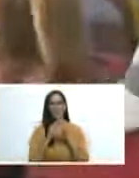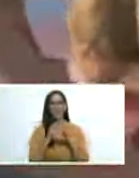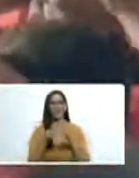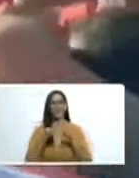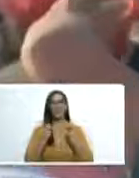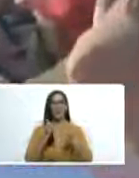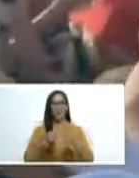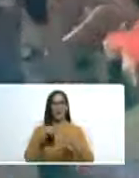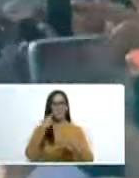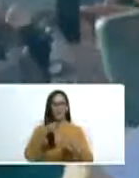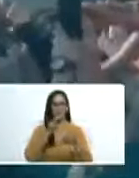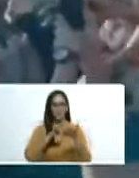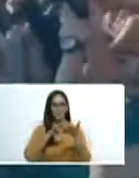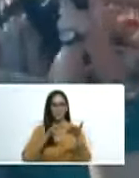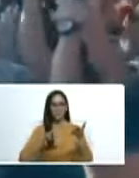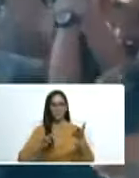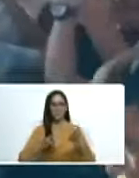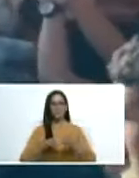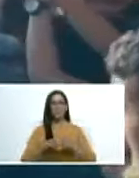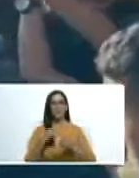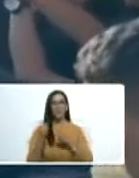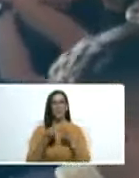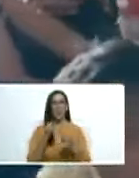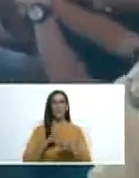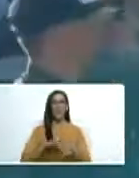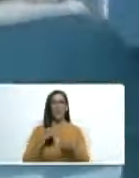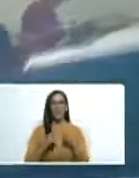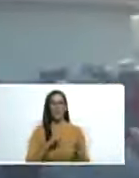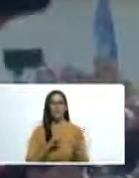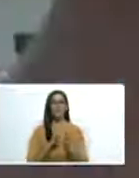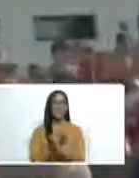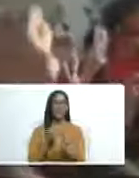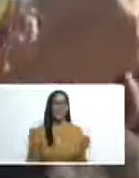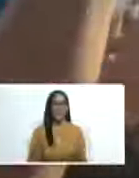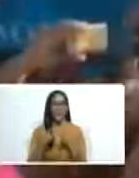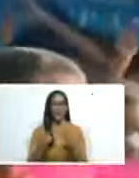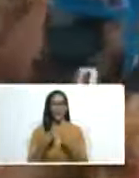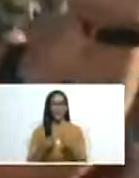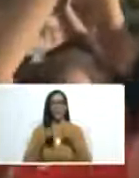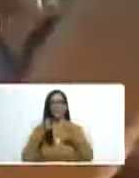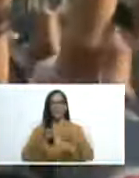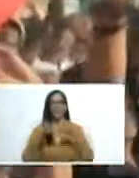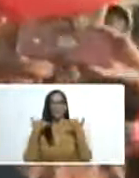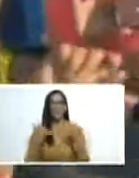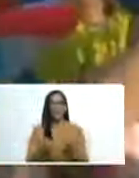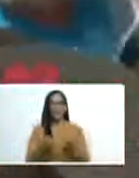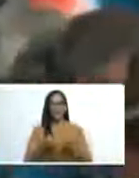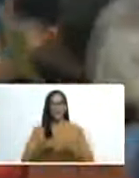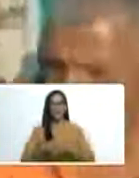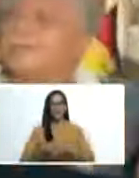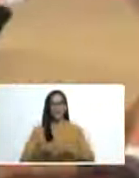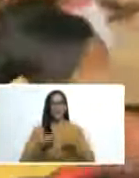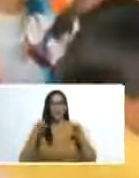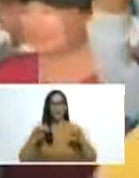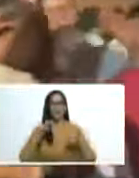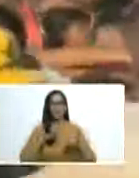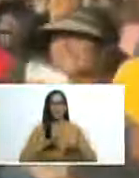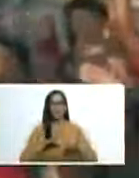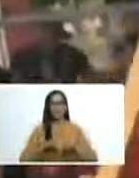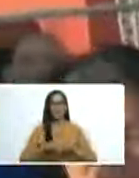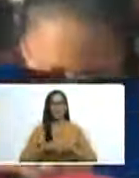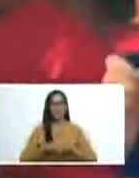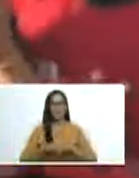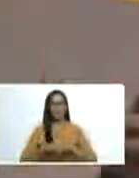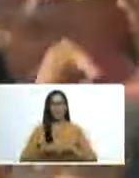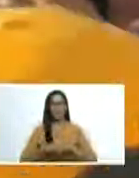chequear. ¿Arrancó la cosa? ¿Cómo va la cosa? ¿Terminaron la cosa? Entréguenla de una vez. Aquí está.